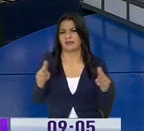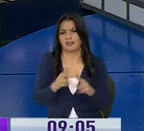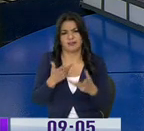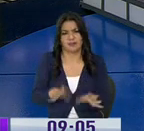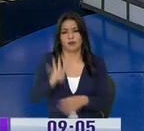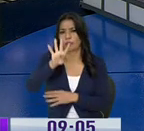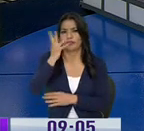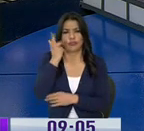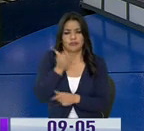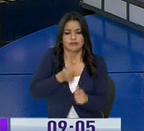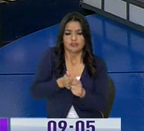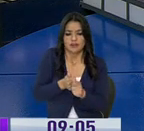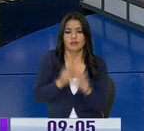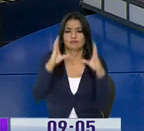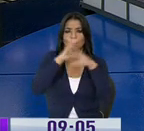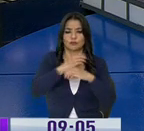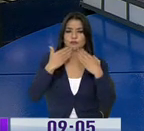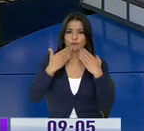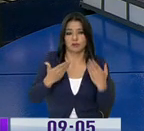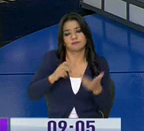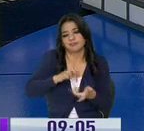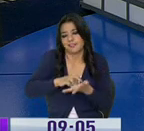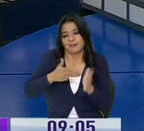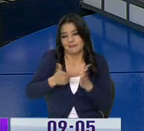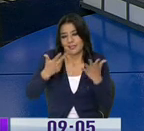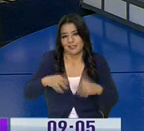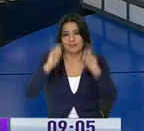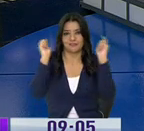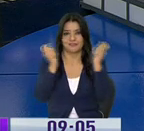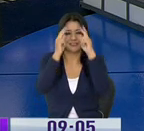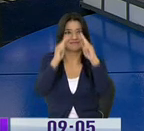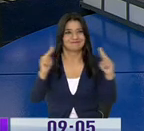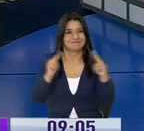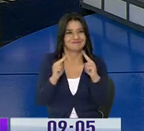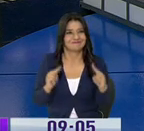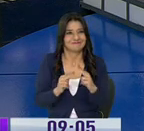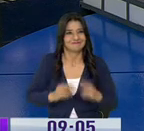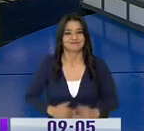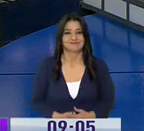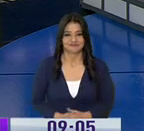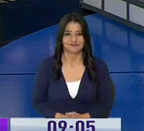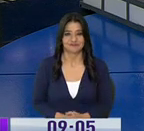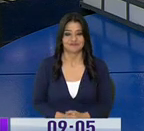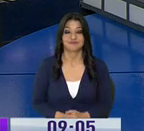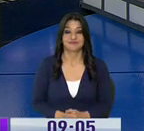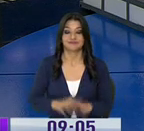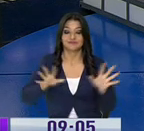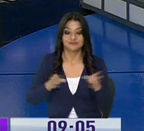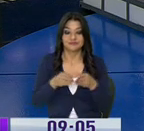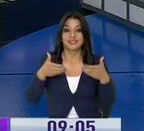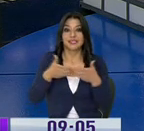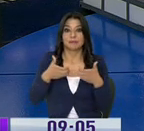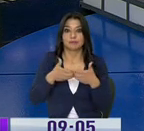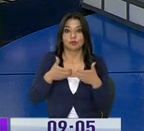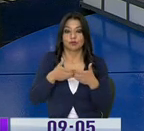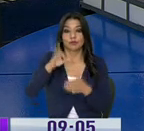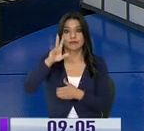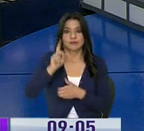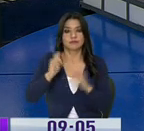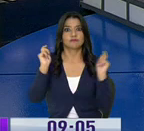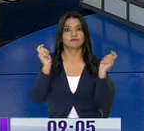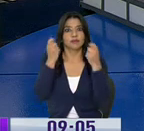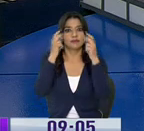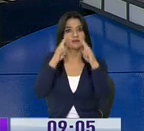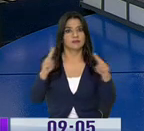solo 4 días de la noche. Bueno, ya se puede decir que estas sí son las fiestas de Navidad. Y saben que todo el equipo de Televicentro festejó la